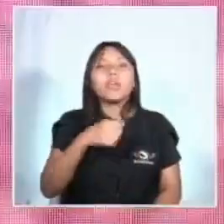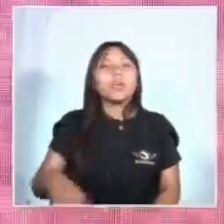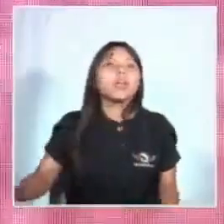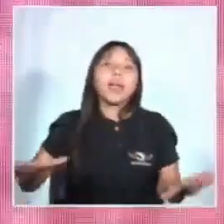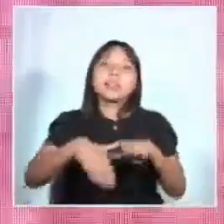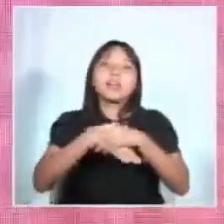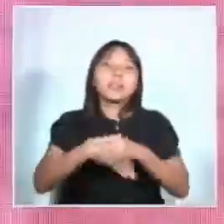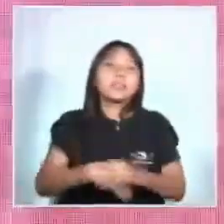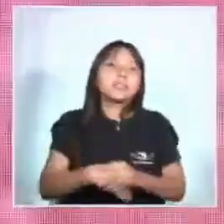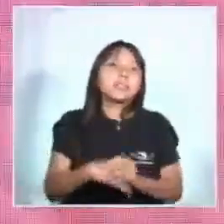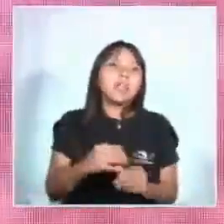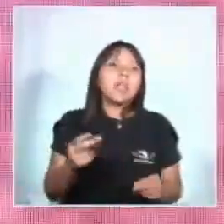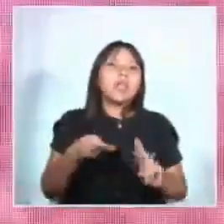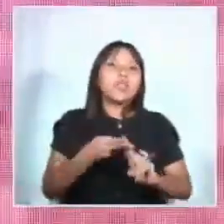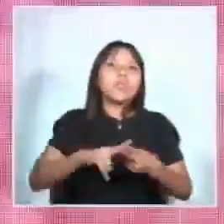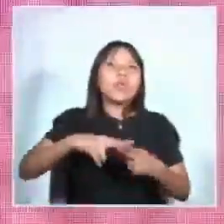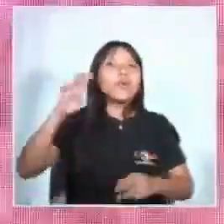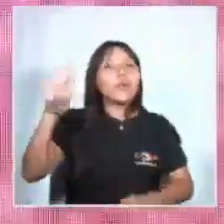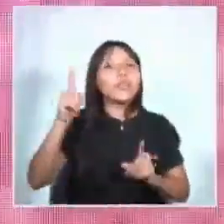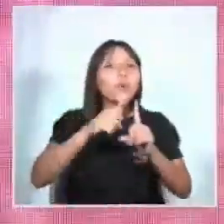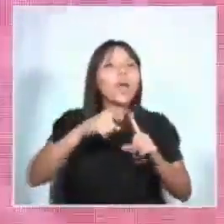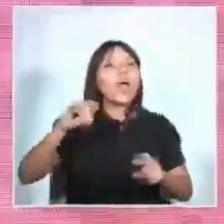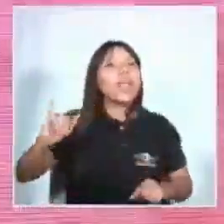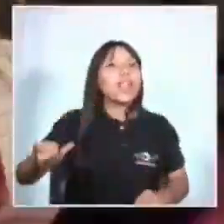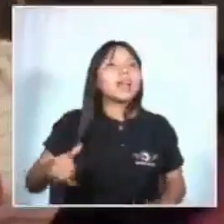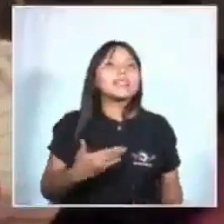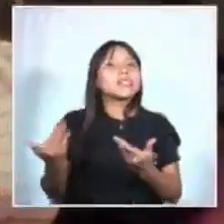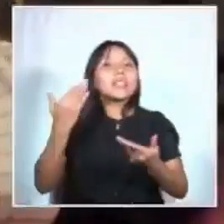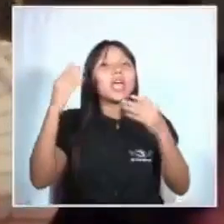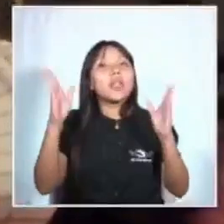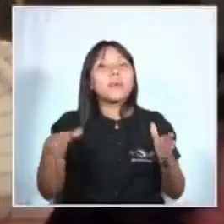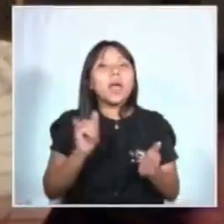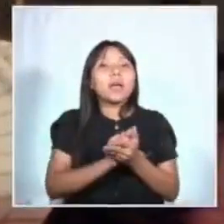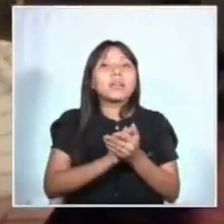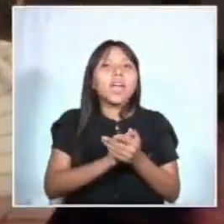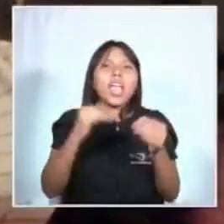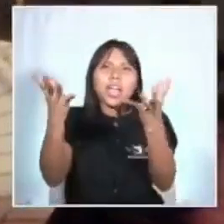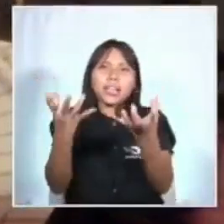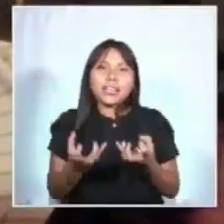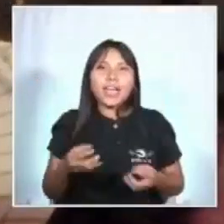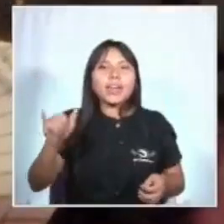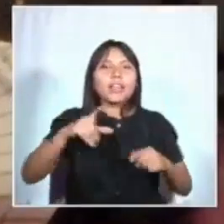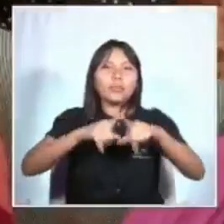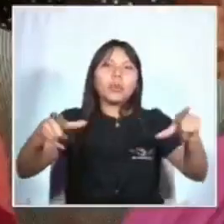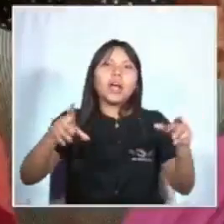Número cuatro, a la criada que usurpa el lugar de su señora.